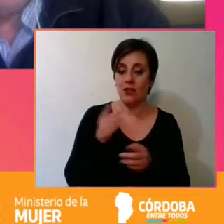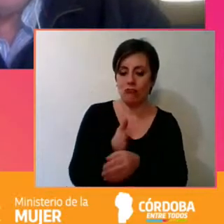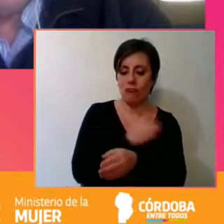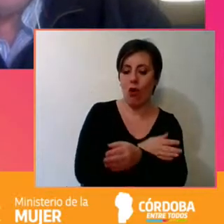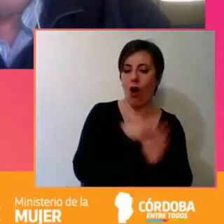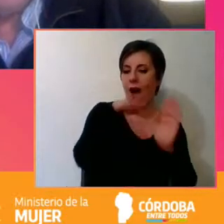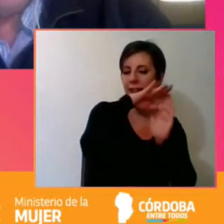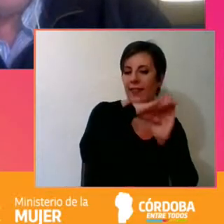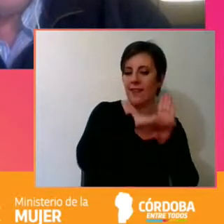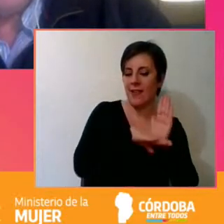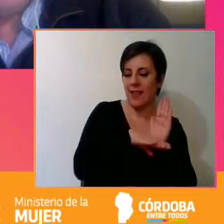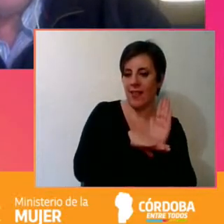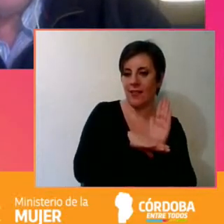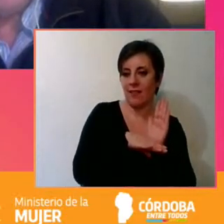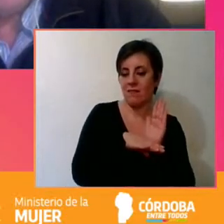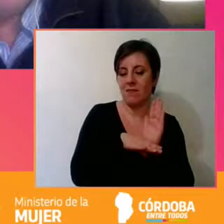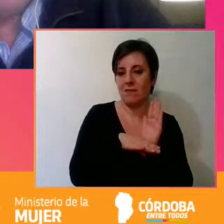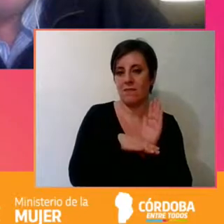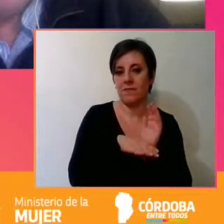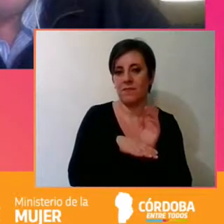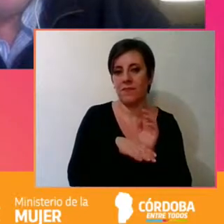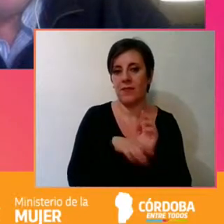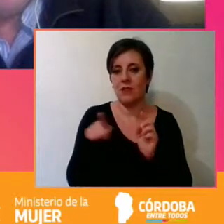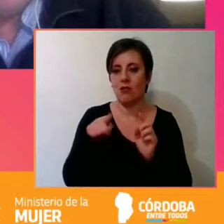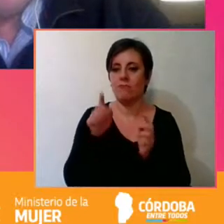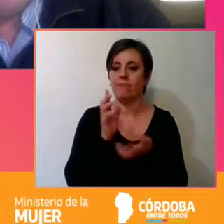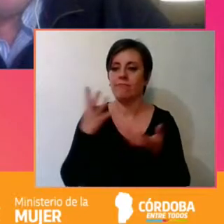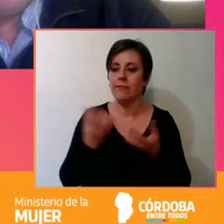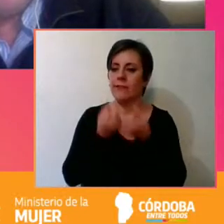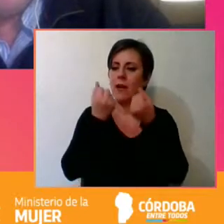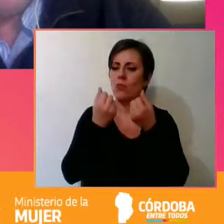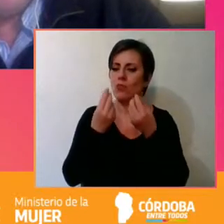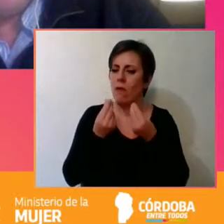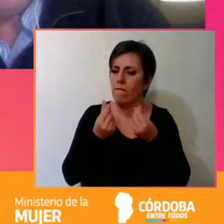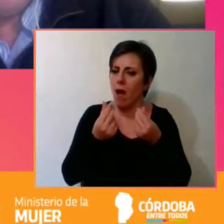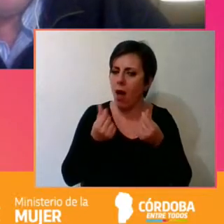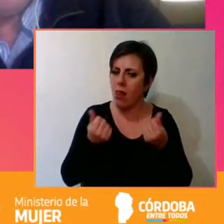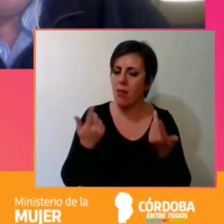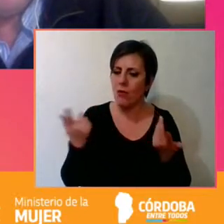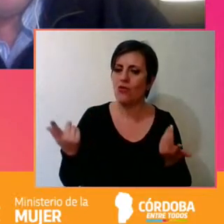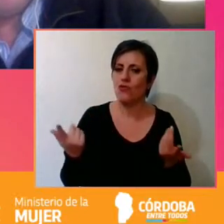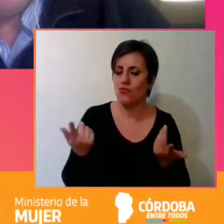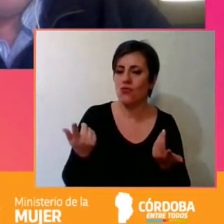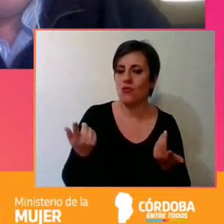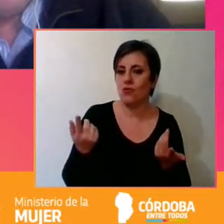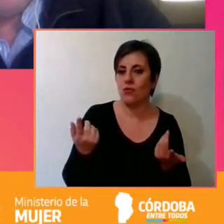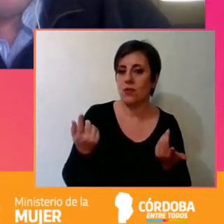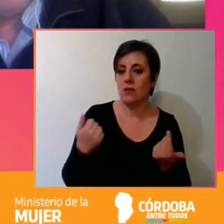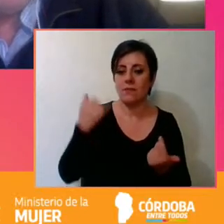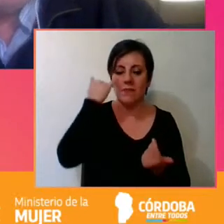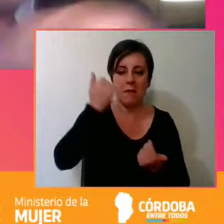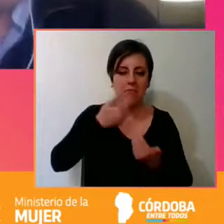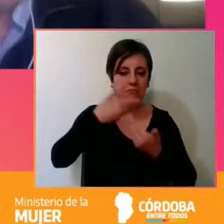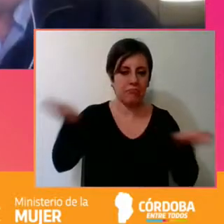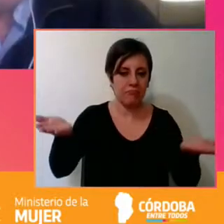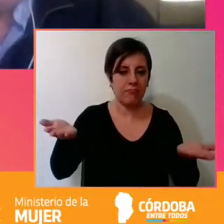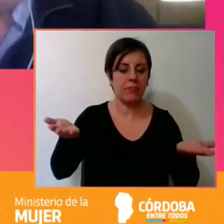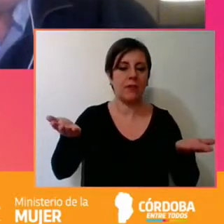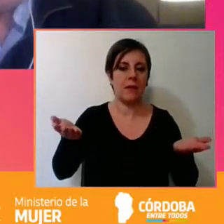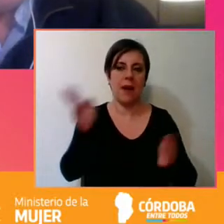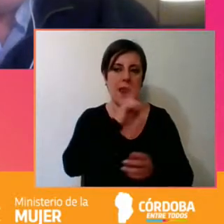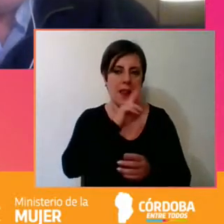Unión Iberoamericana, de esos recursos valiosos que una vez que están puestos a disposición de las mujeres,